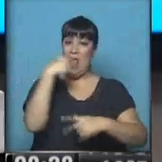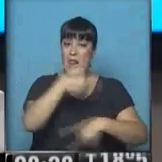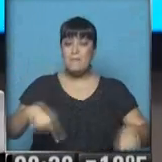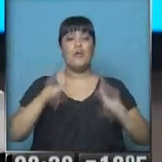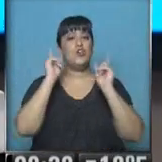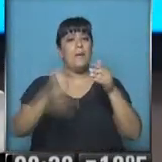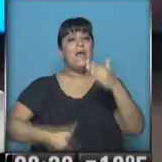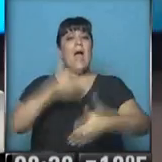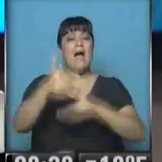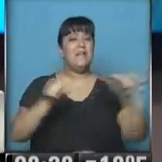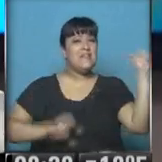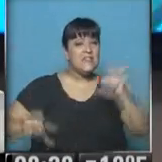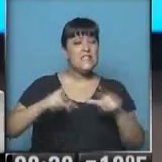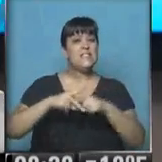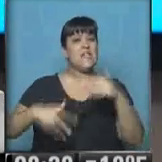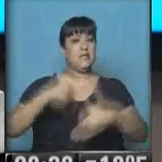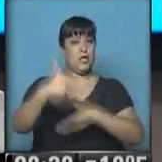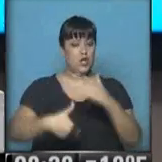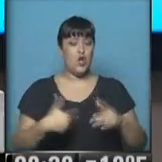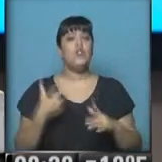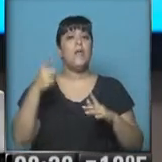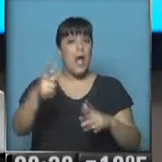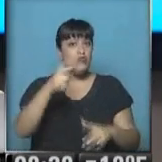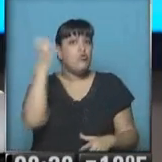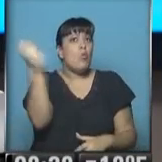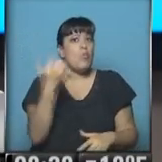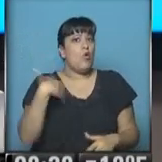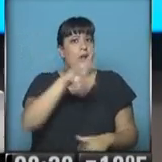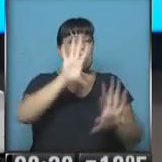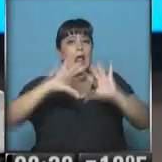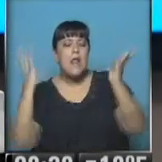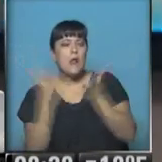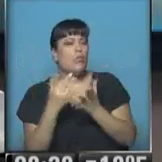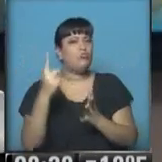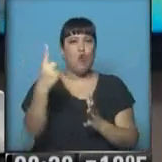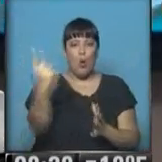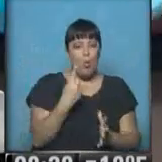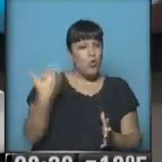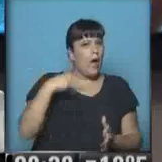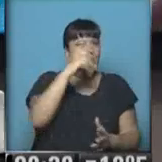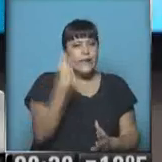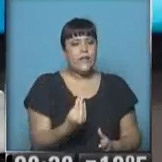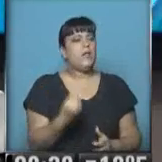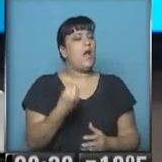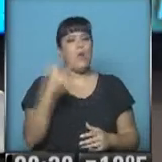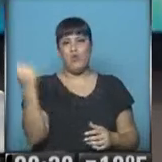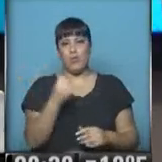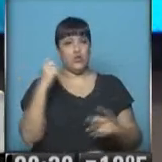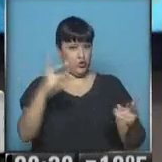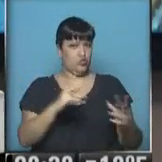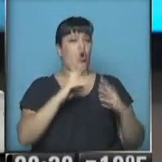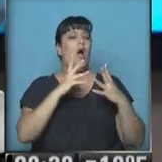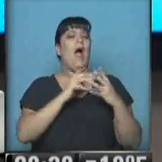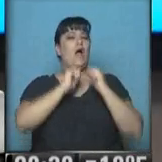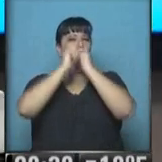ciencia y tecnología que le ha dado la Argentina un lugar preponderante en el mundo Yo tuve la posibilidad de acompañar al ministro Julio devido el